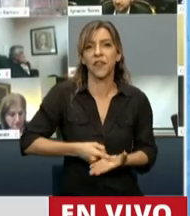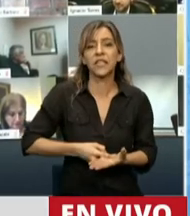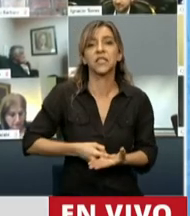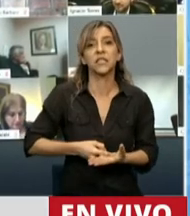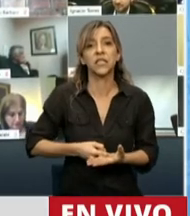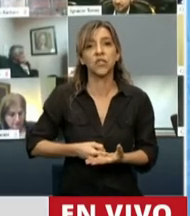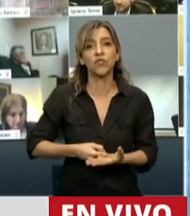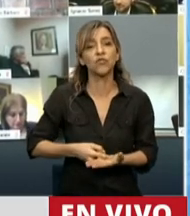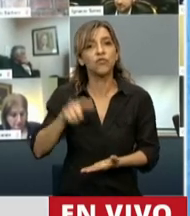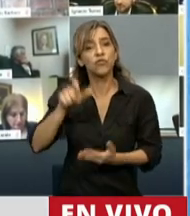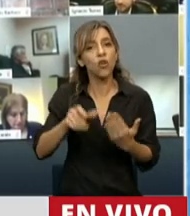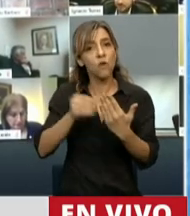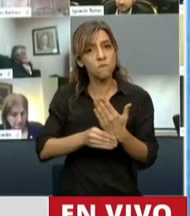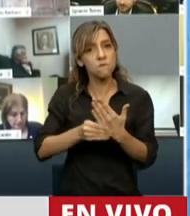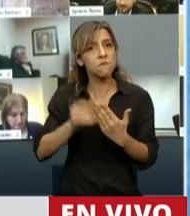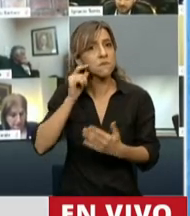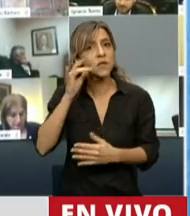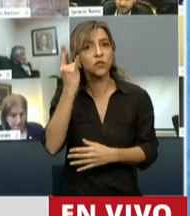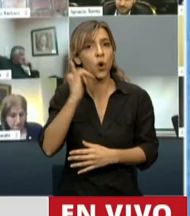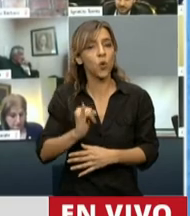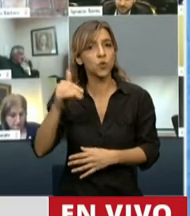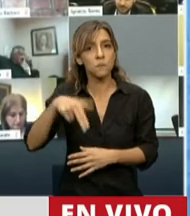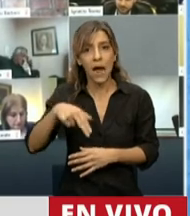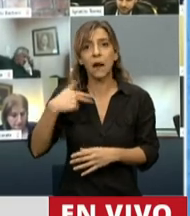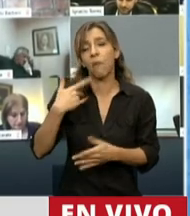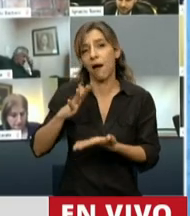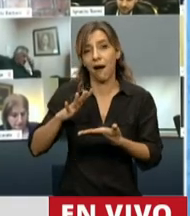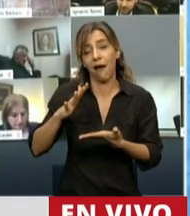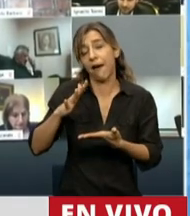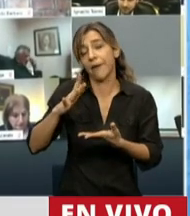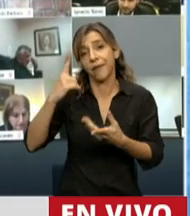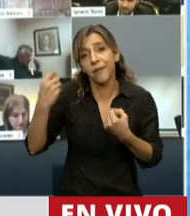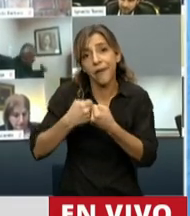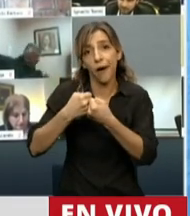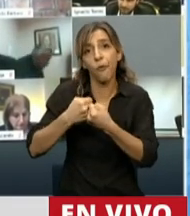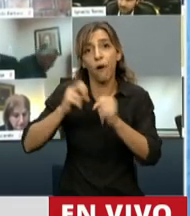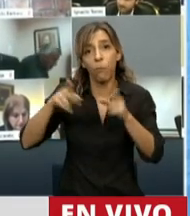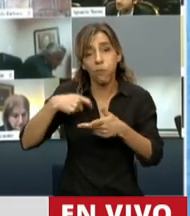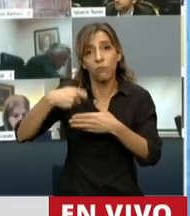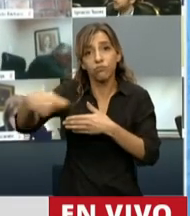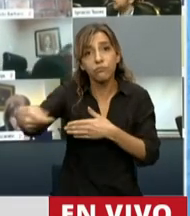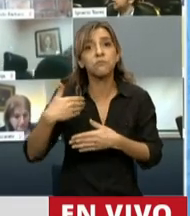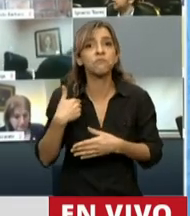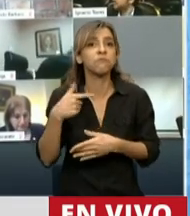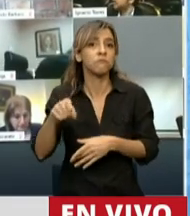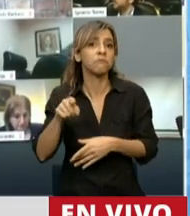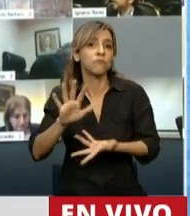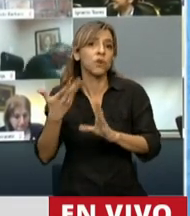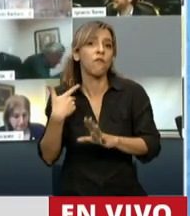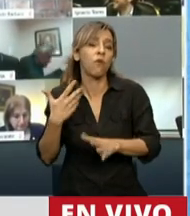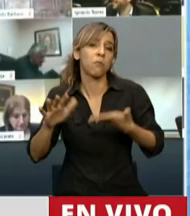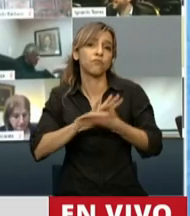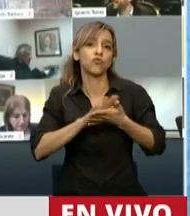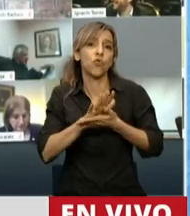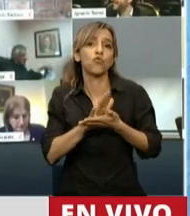ministro Guzmán de cerrar el acuerdo con los acreedores y hacer la deuda sostenible, es decir, pagable, es lo que hay que hacer en la